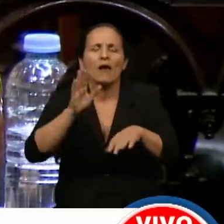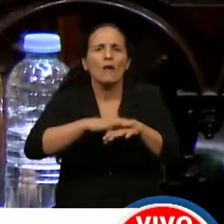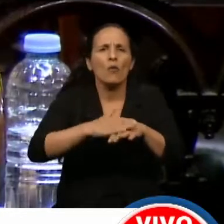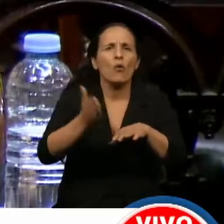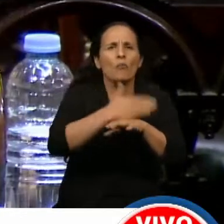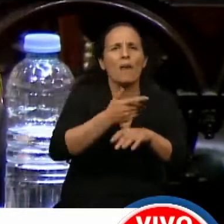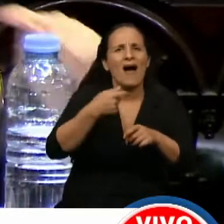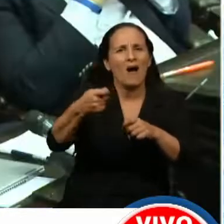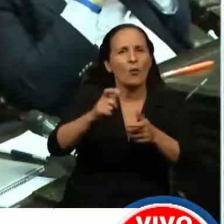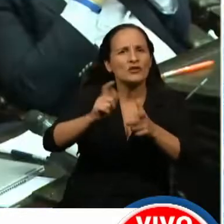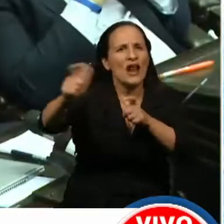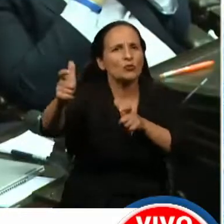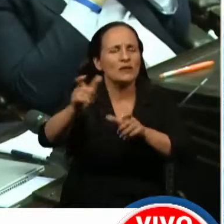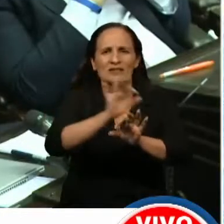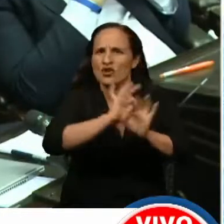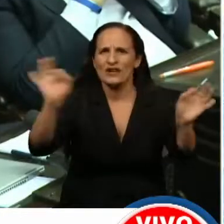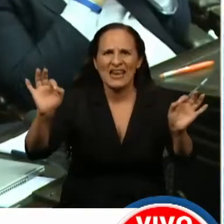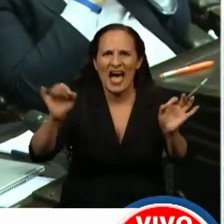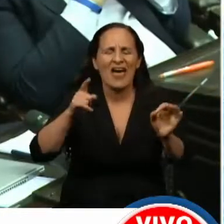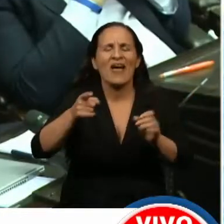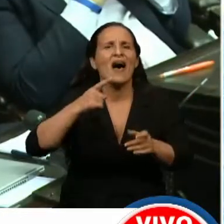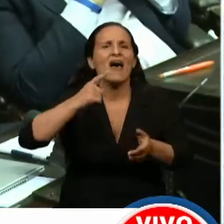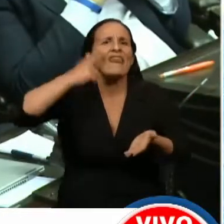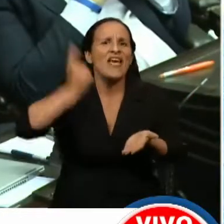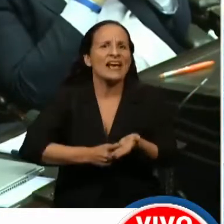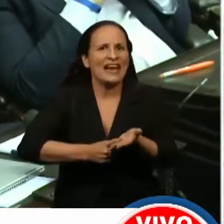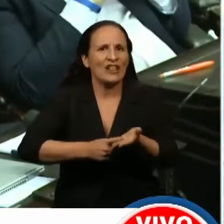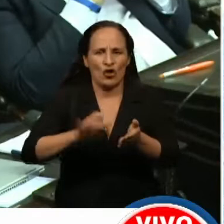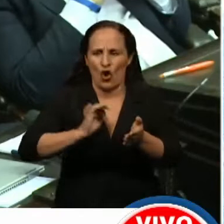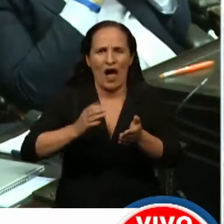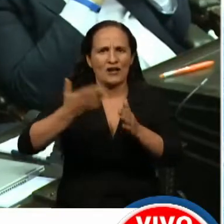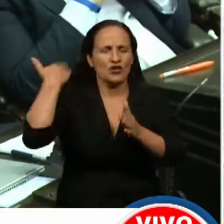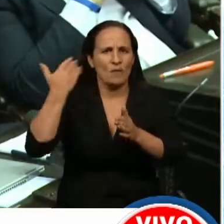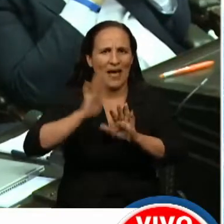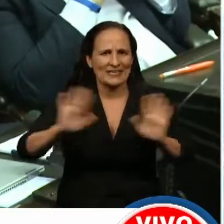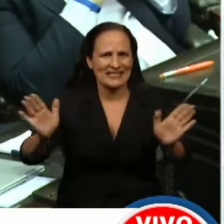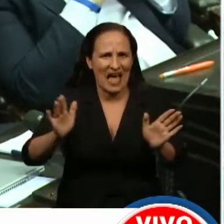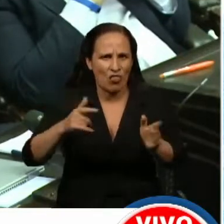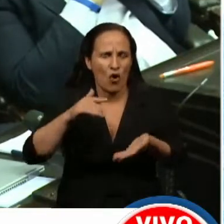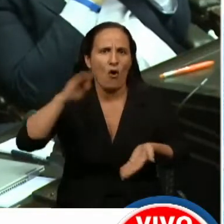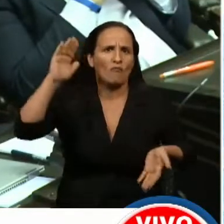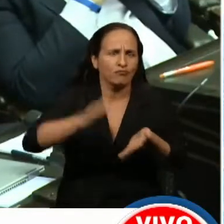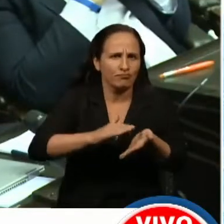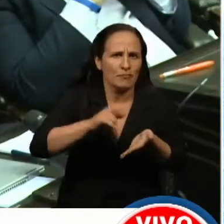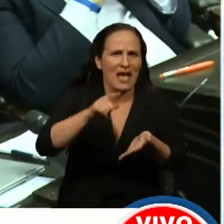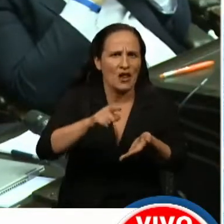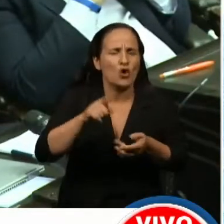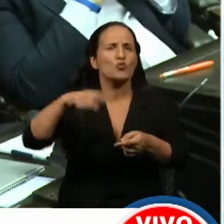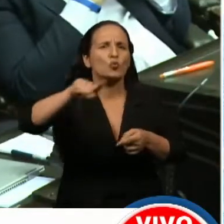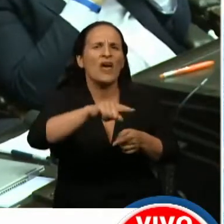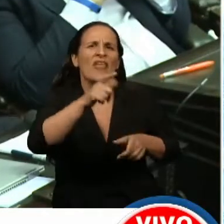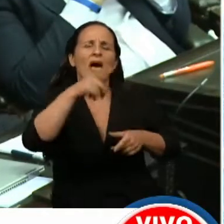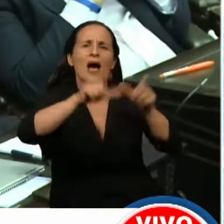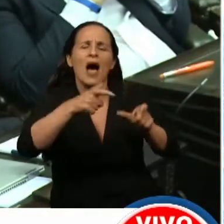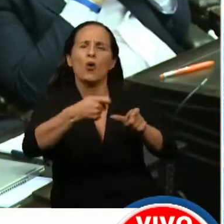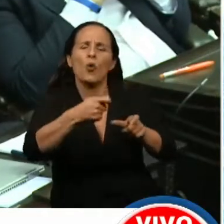y los aumentos por debajo de la fórmula por decreto que dieron en todo el año 2020. 100 mil millones fueron el robo a los jubilados, ese